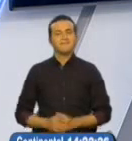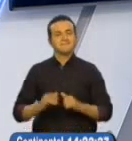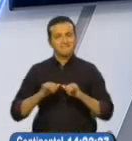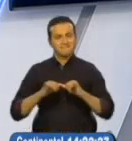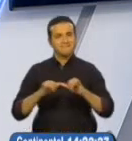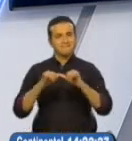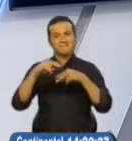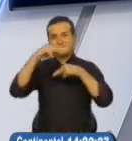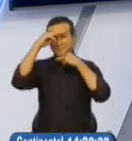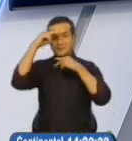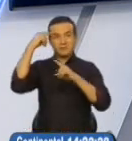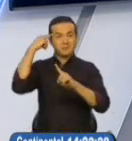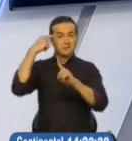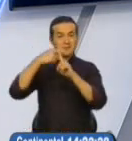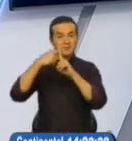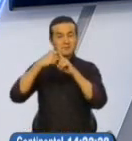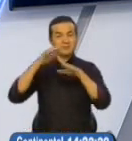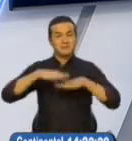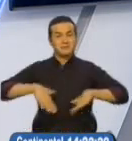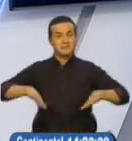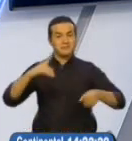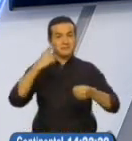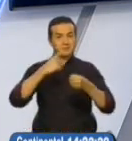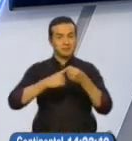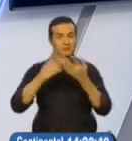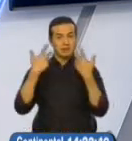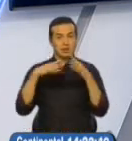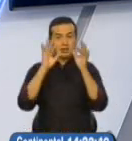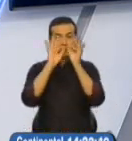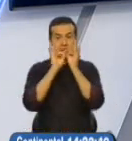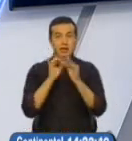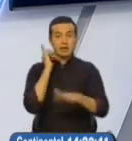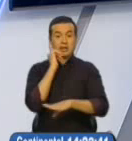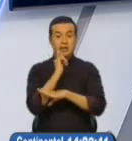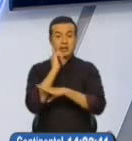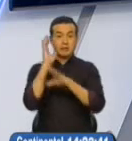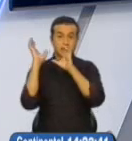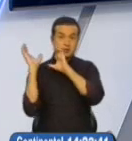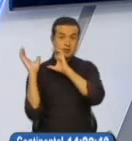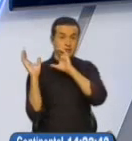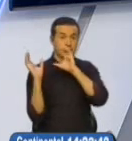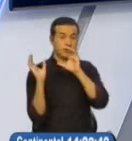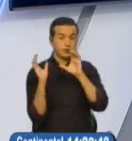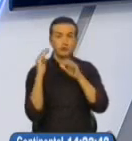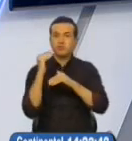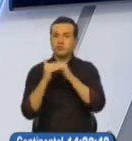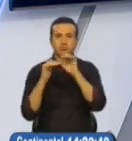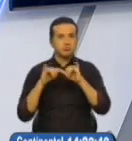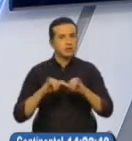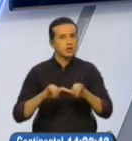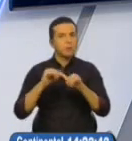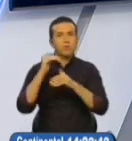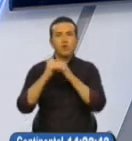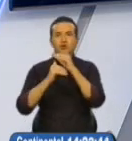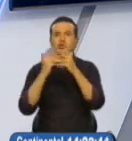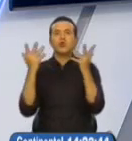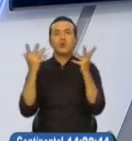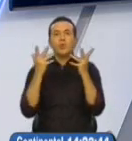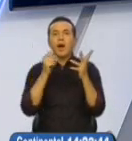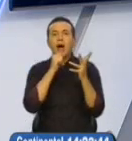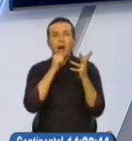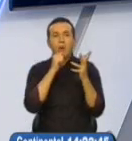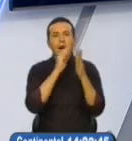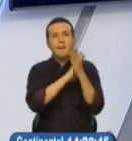Continuamos con buenas noticias para la Carita de Dios, ya que la restauración de la iglesia de San Francisco avanza en un proceso de eliminación de